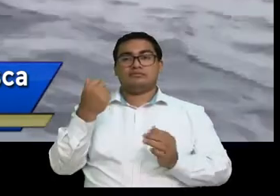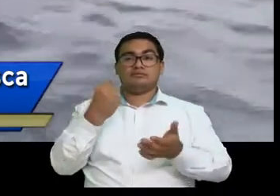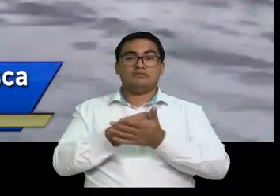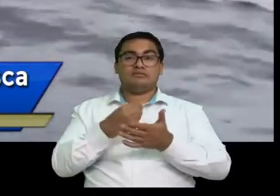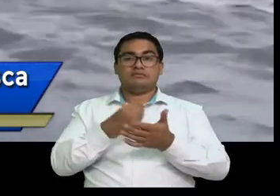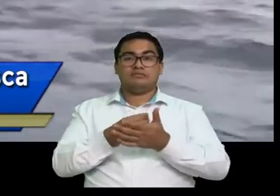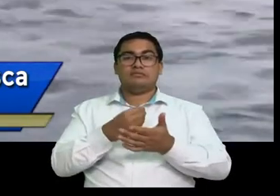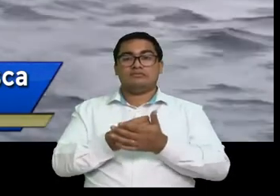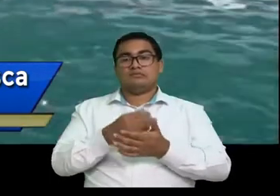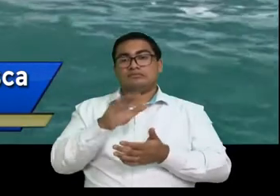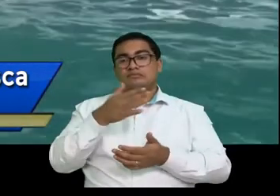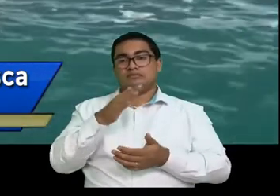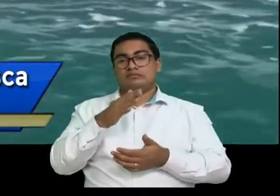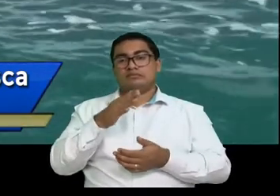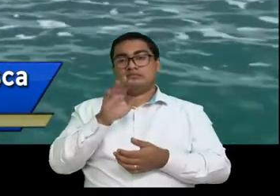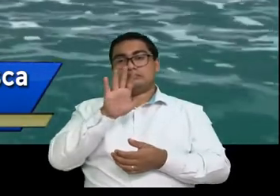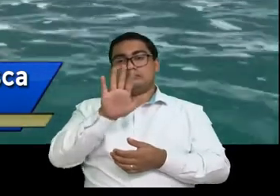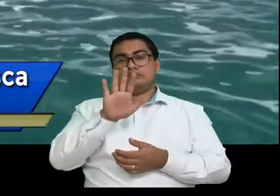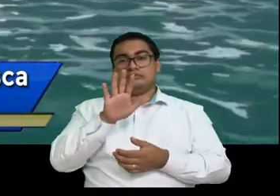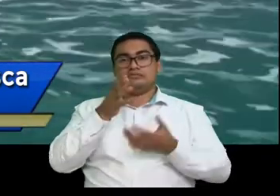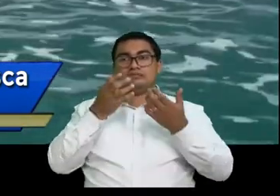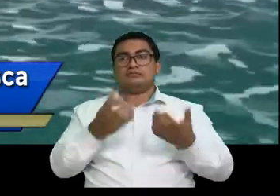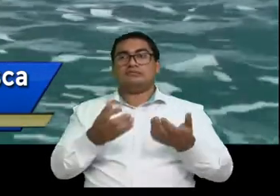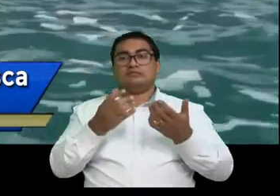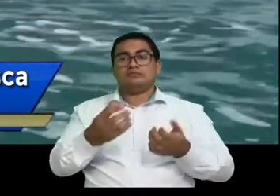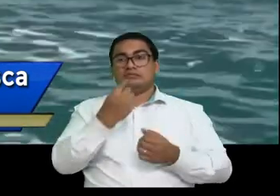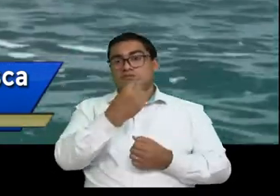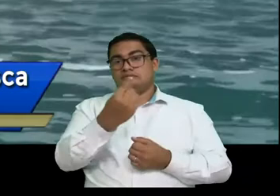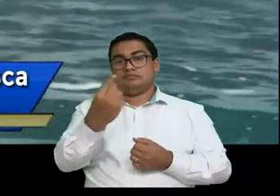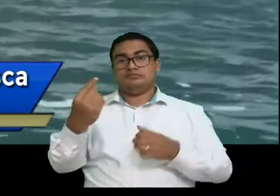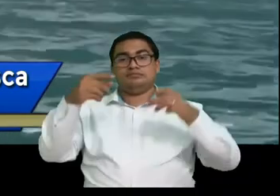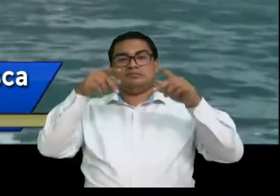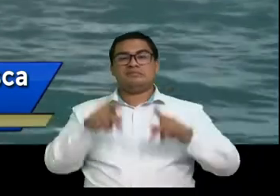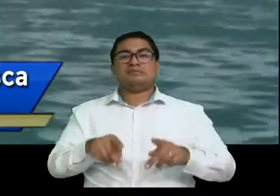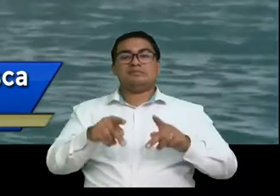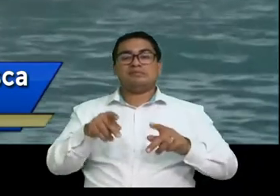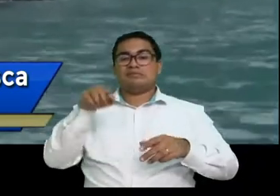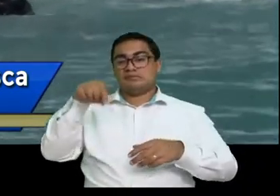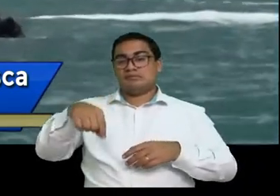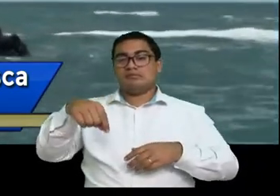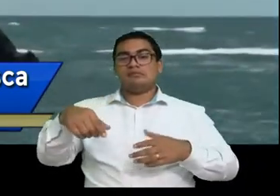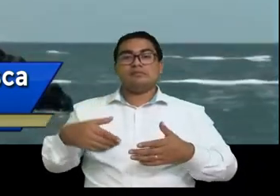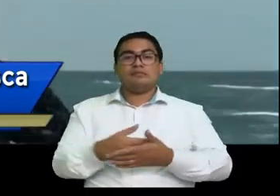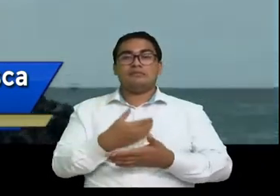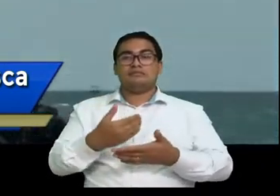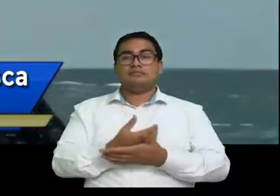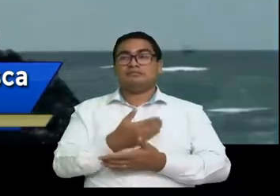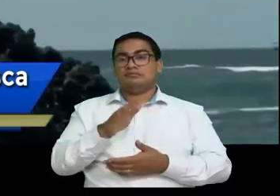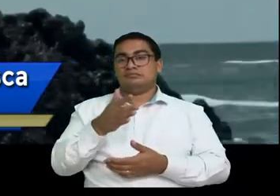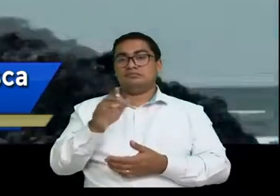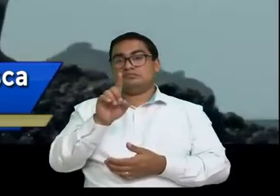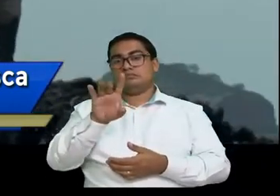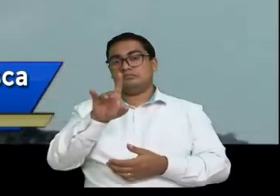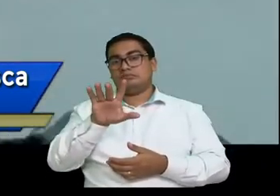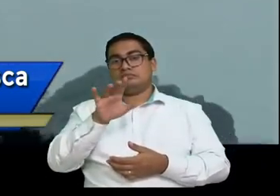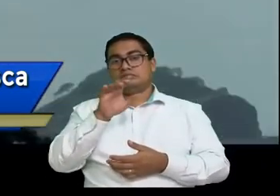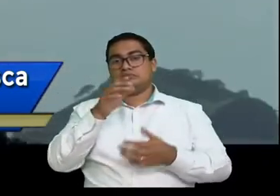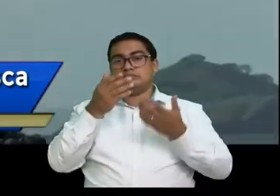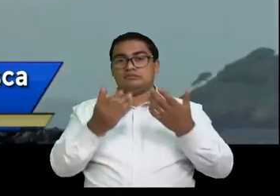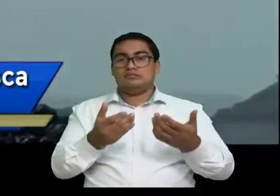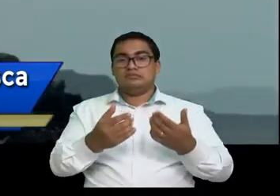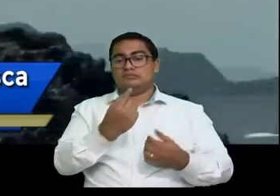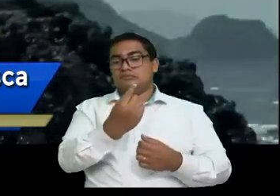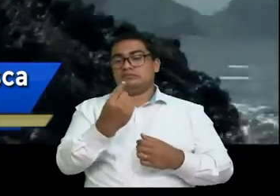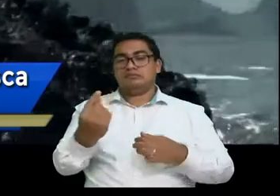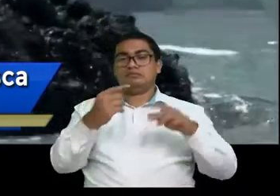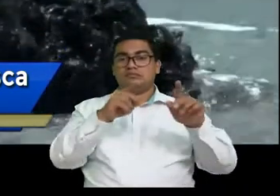cápita era de 5 libras por persona. Actualmente andamos por las 15 libras por persona, el